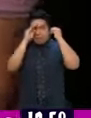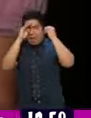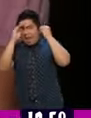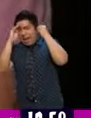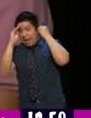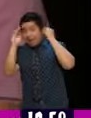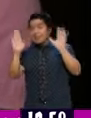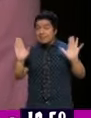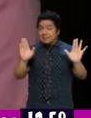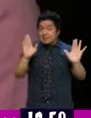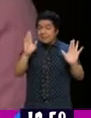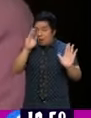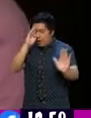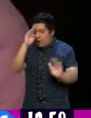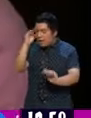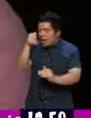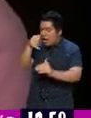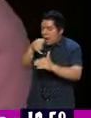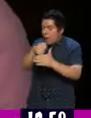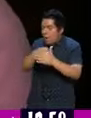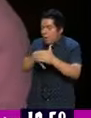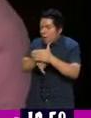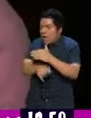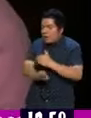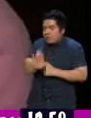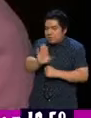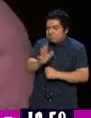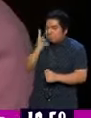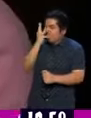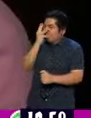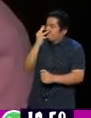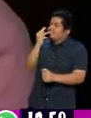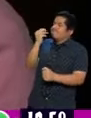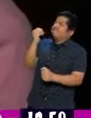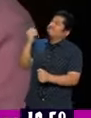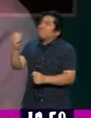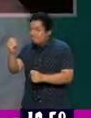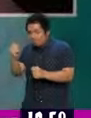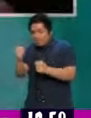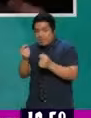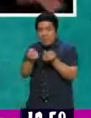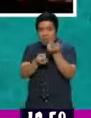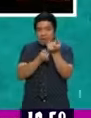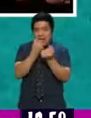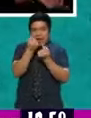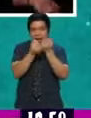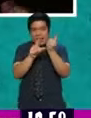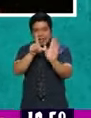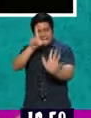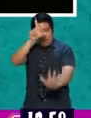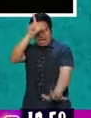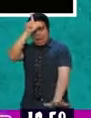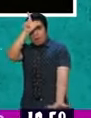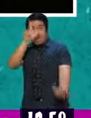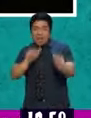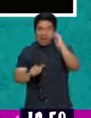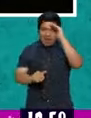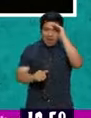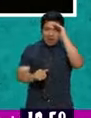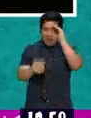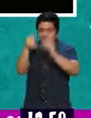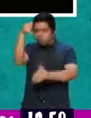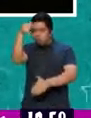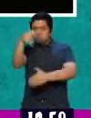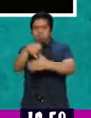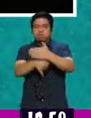Piénsalo bien, como un lobo y un tonto loco. Y piénsalo